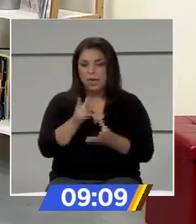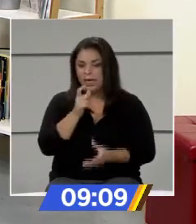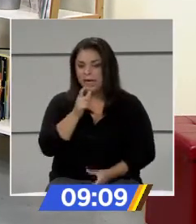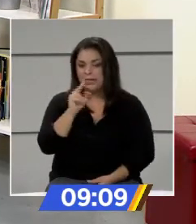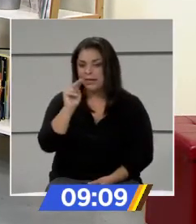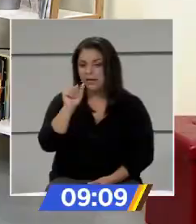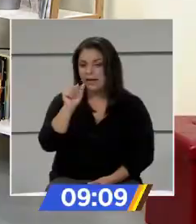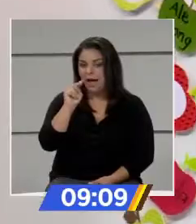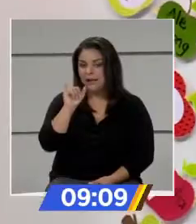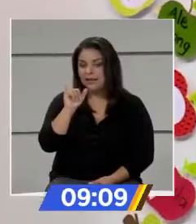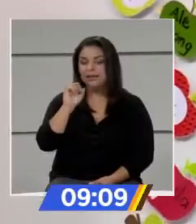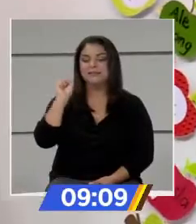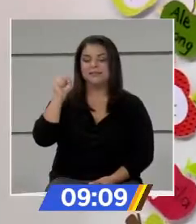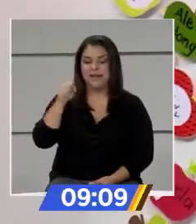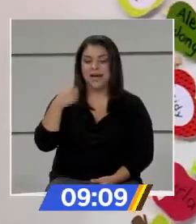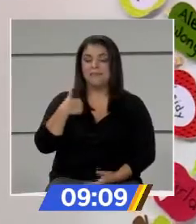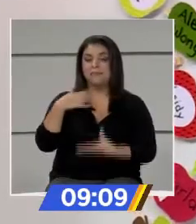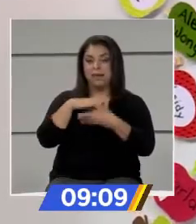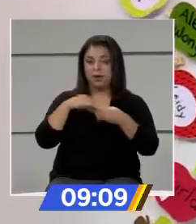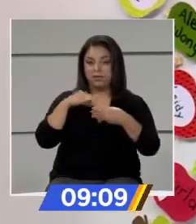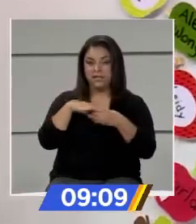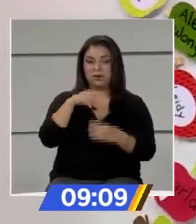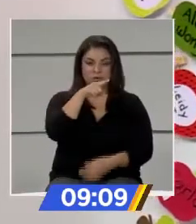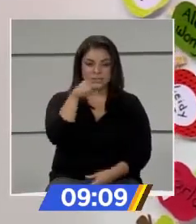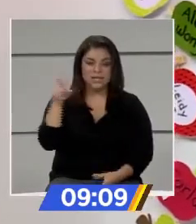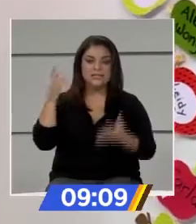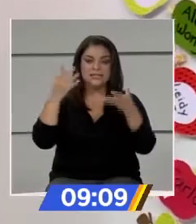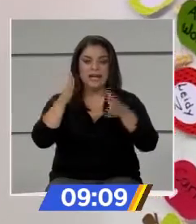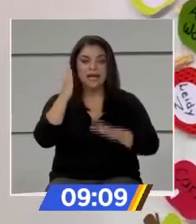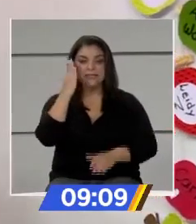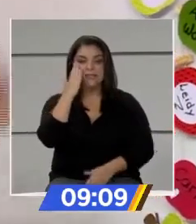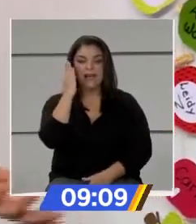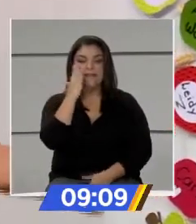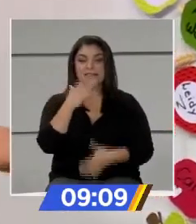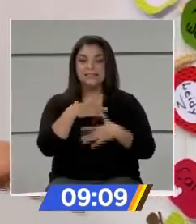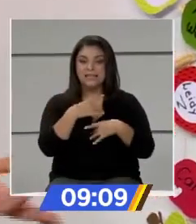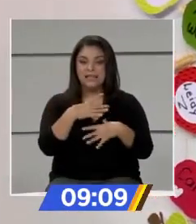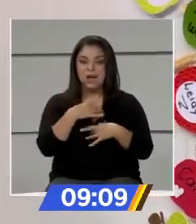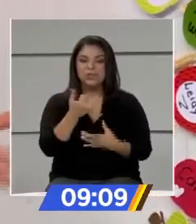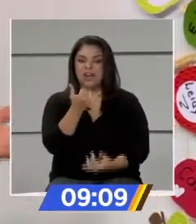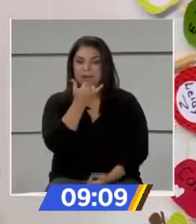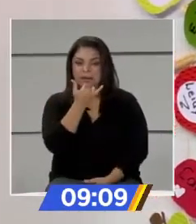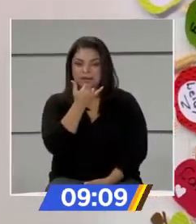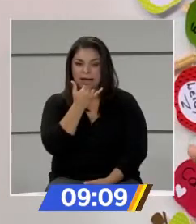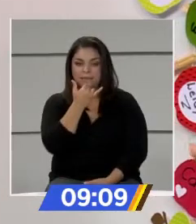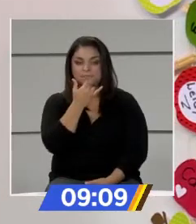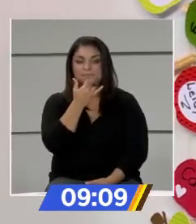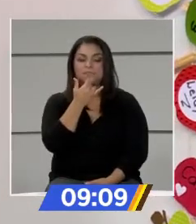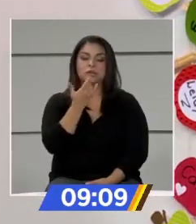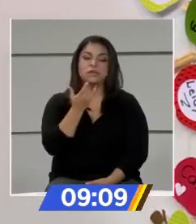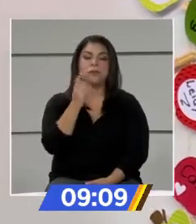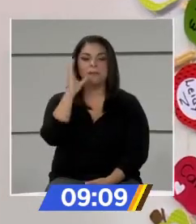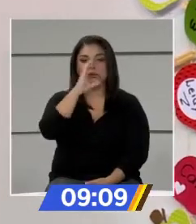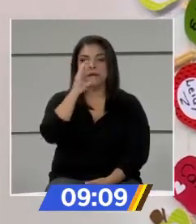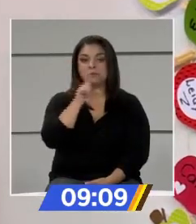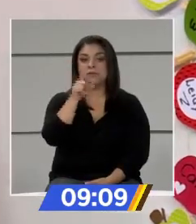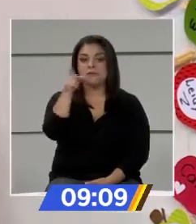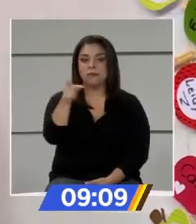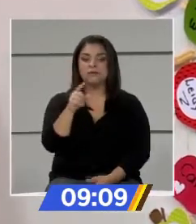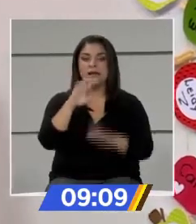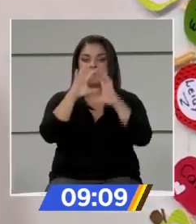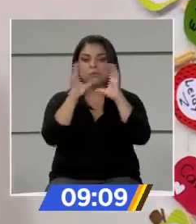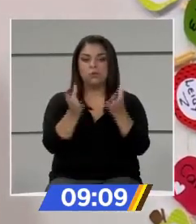me han contado mucho de Nani. Yo creo que ustedes también están muy interesados en ver qué es lo que va a pasar. Entonces, ¿qué tal si vamos al mundo de Nani?